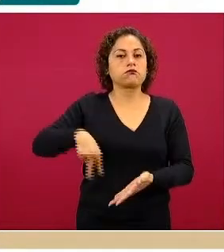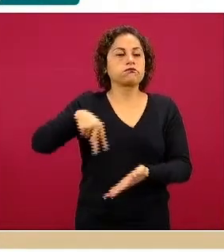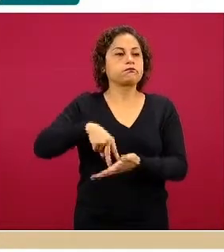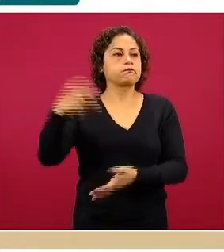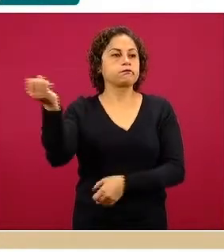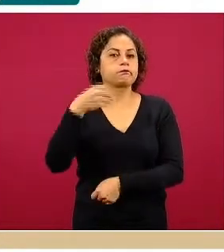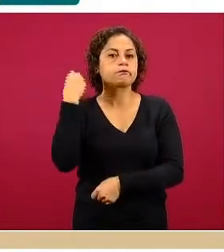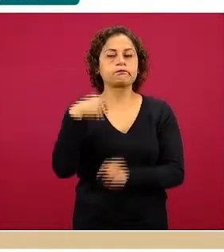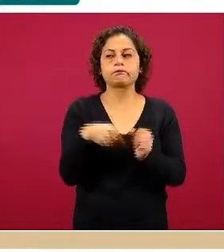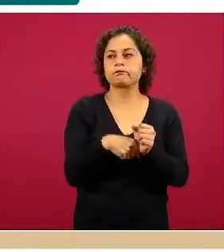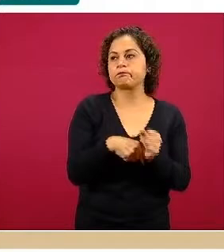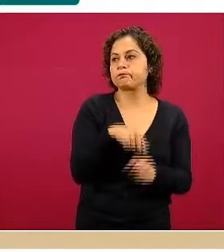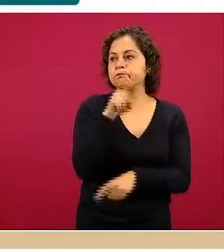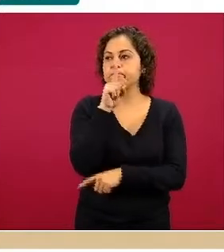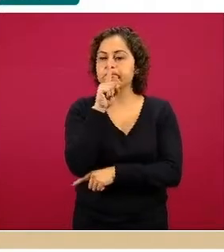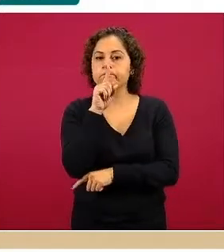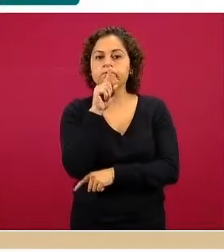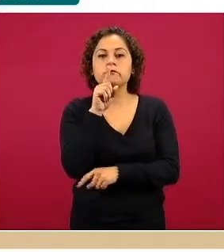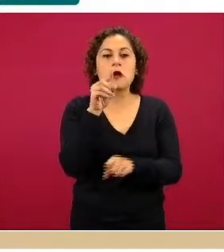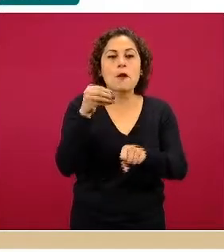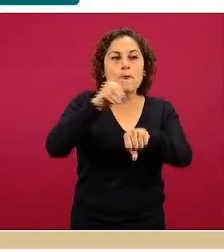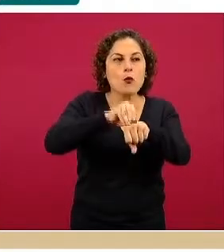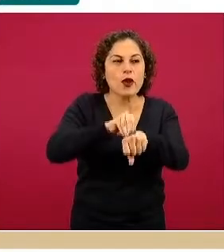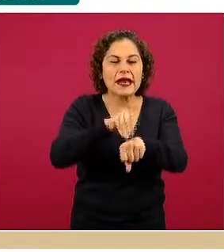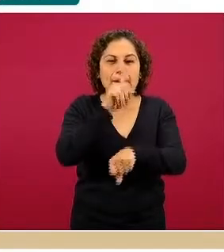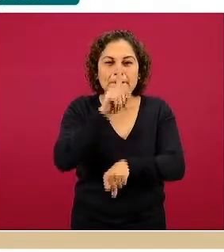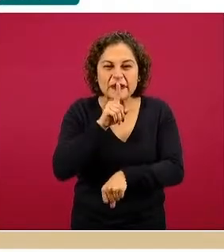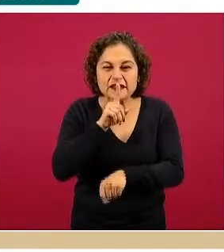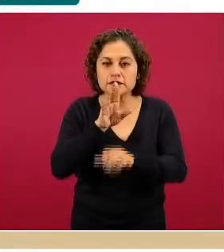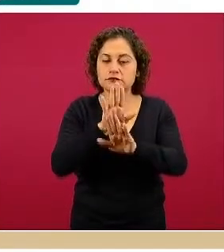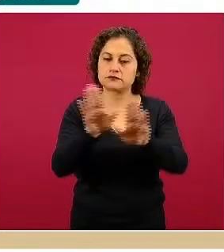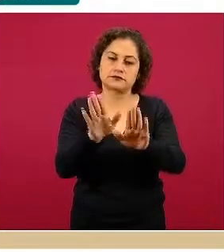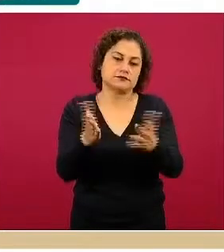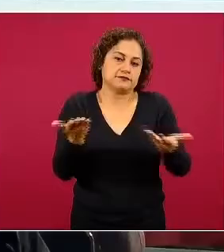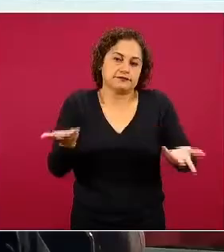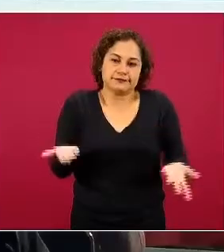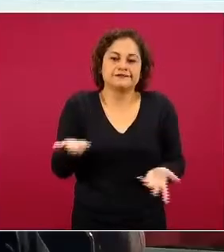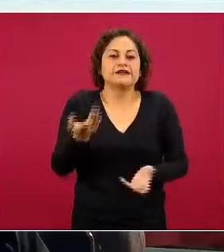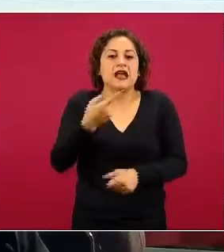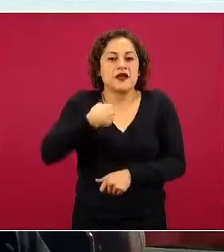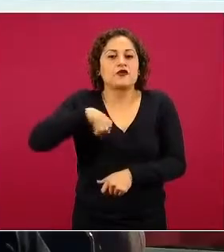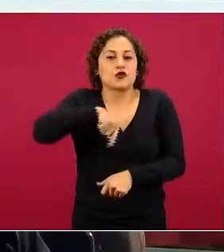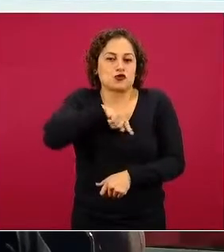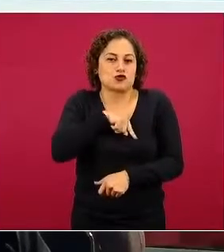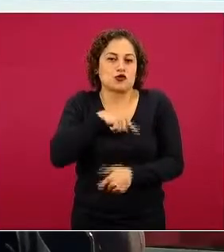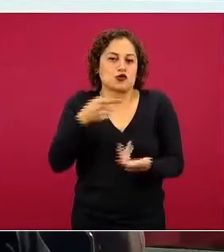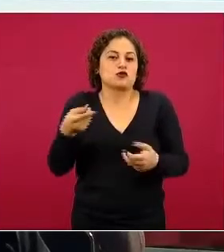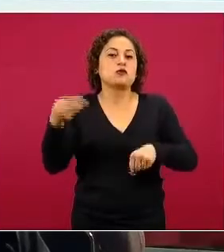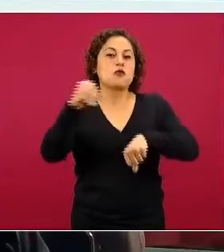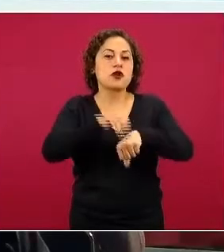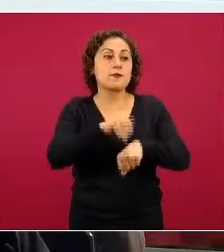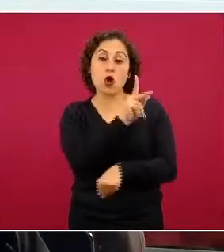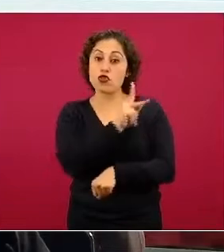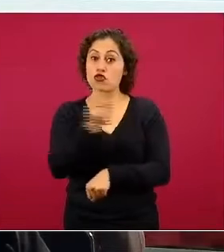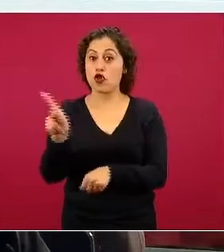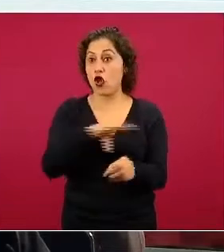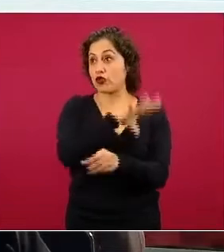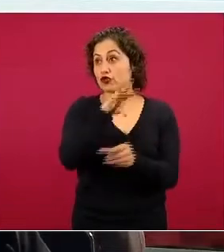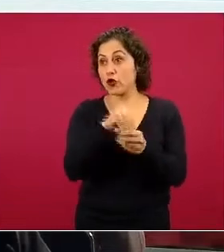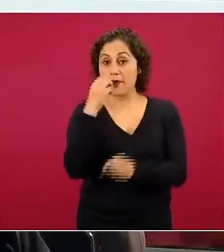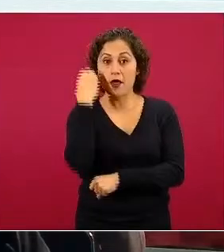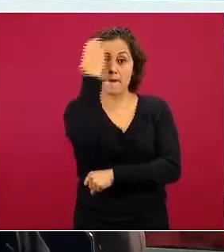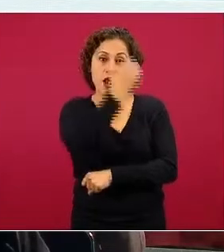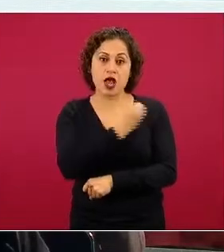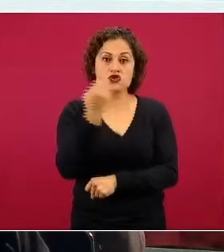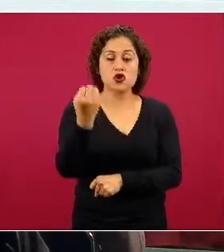maquillar, esconder. Pues no, si quisiéramos maquillar, simple y sencillamente todos se les tomó muestra y estaríamos dando un discurso aquí